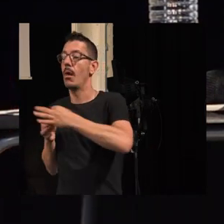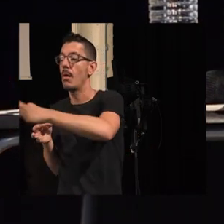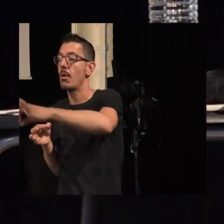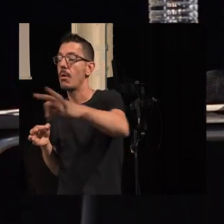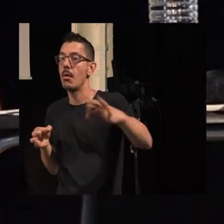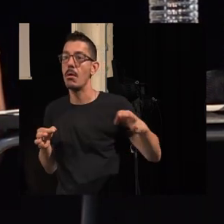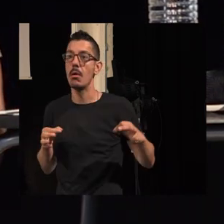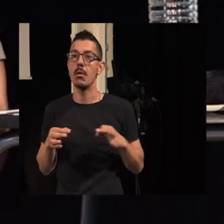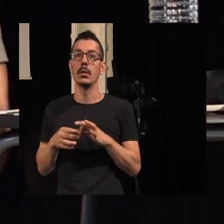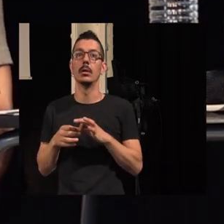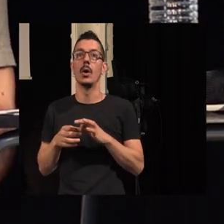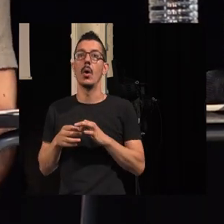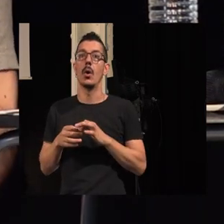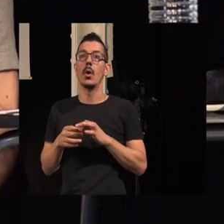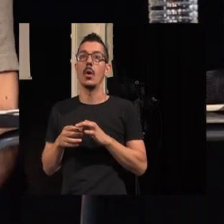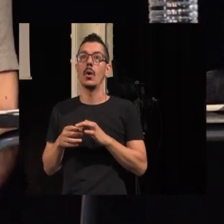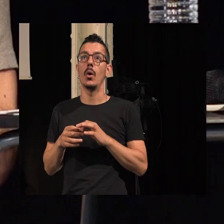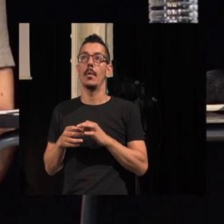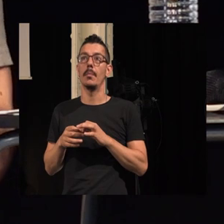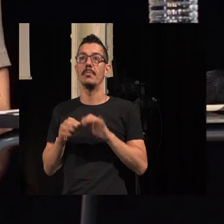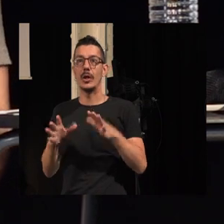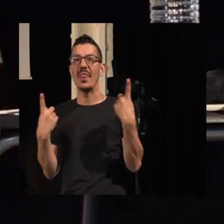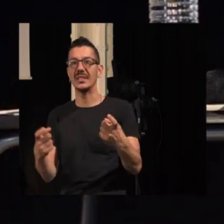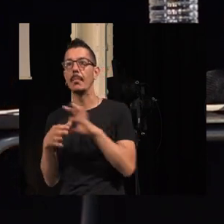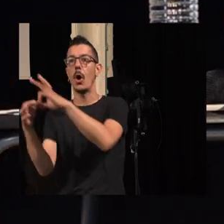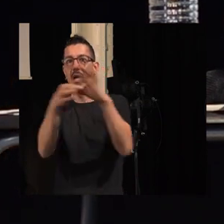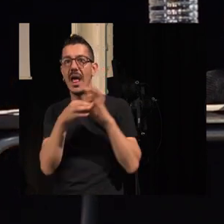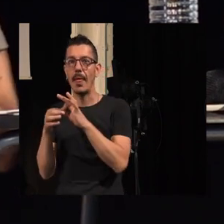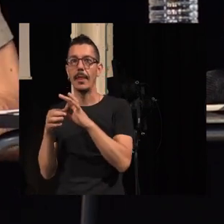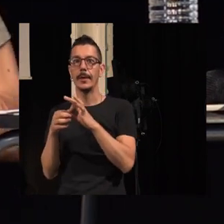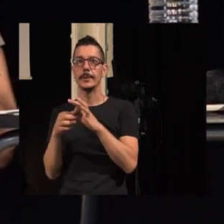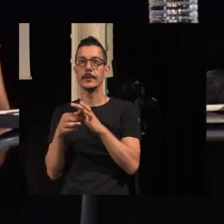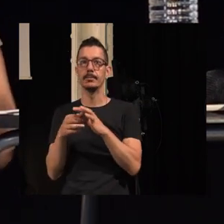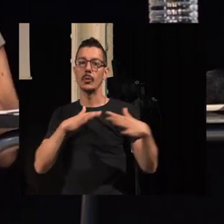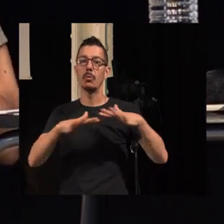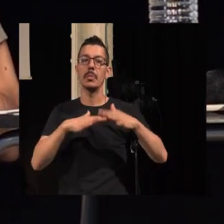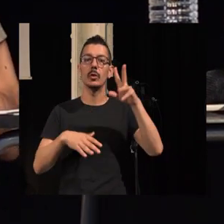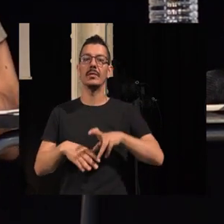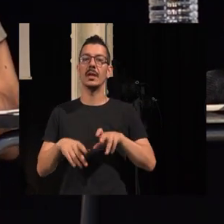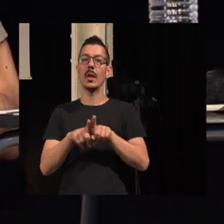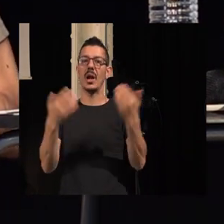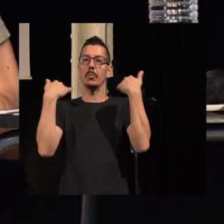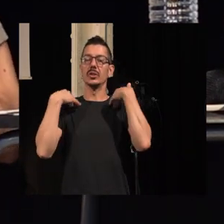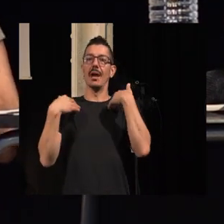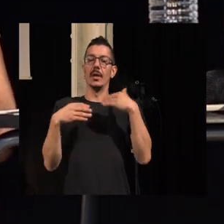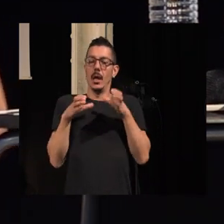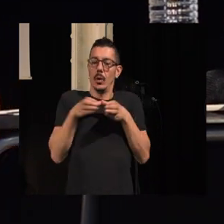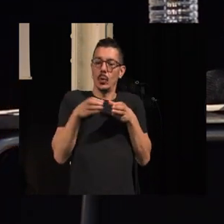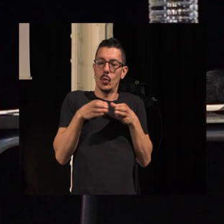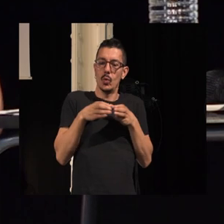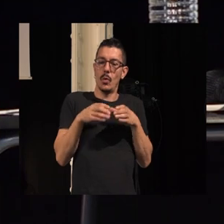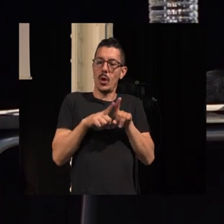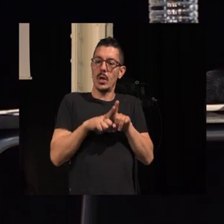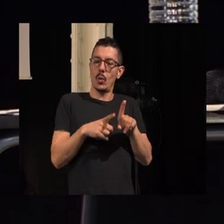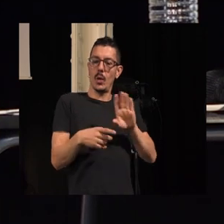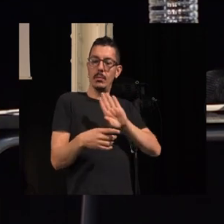política de nuestras opresiones particulares o de la conciencia de nuestros privilegios particulares, sobre todo